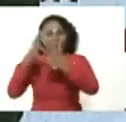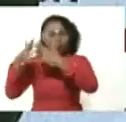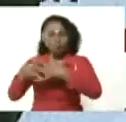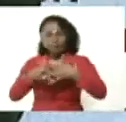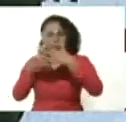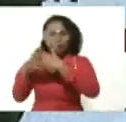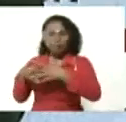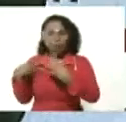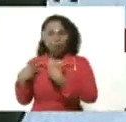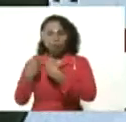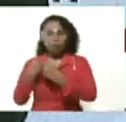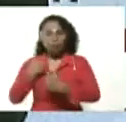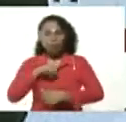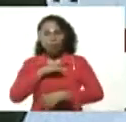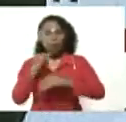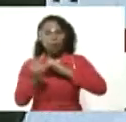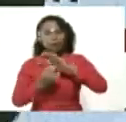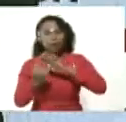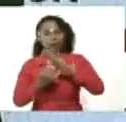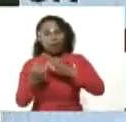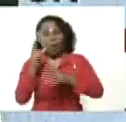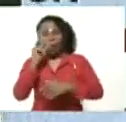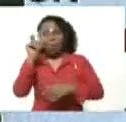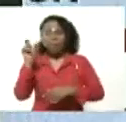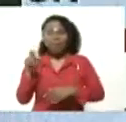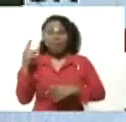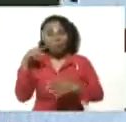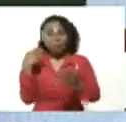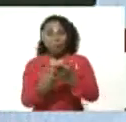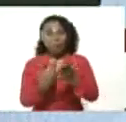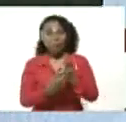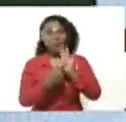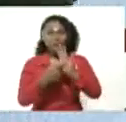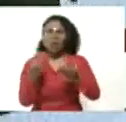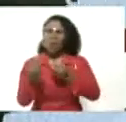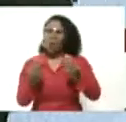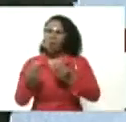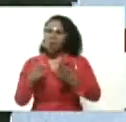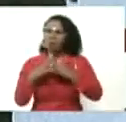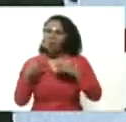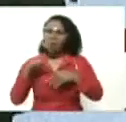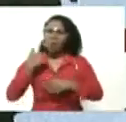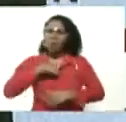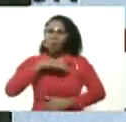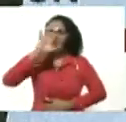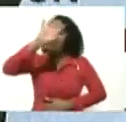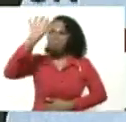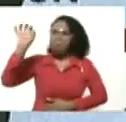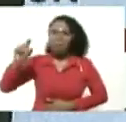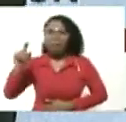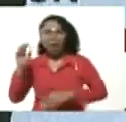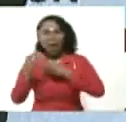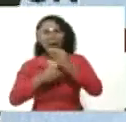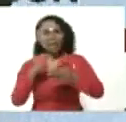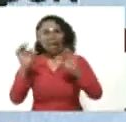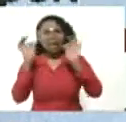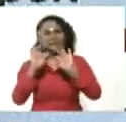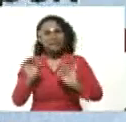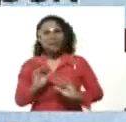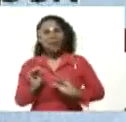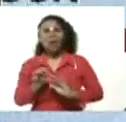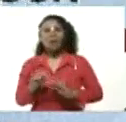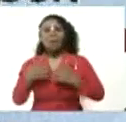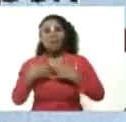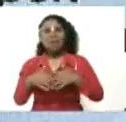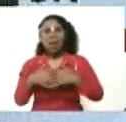compañero nuestro en nuestro instituto, Julián Macías, que demuestra cómo los ataques en todos nuestros países forman parte de una misma matriz